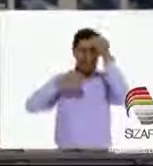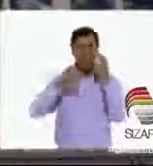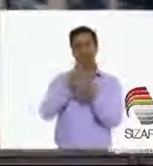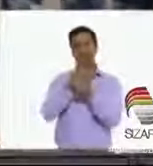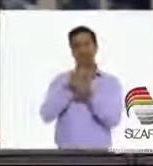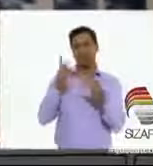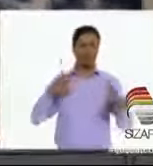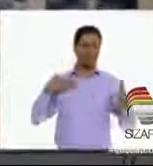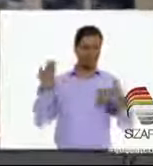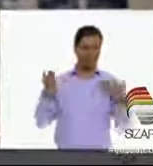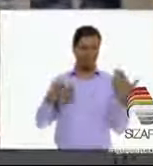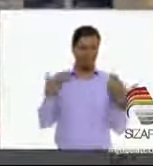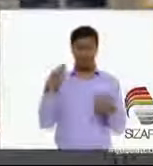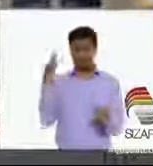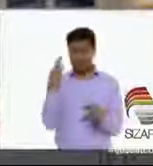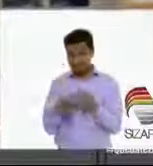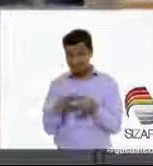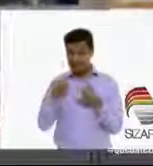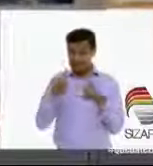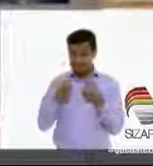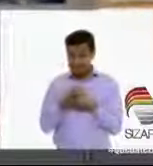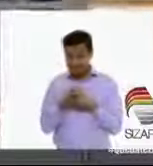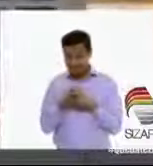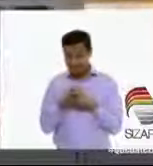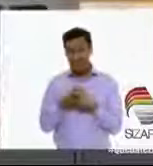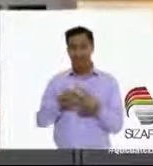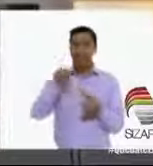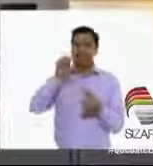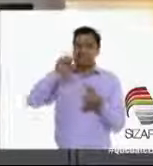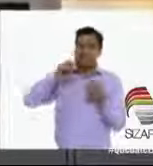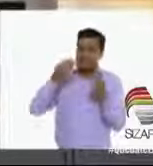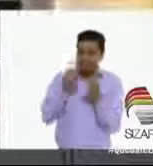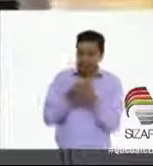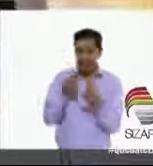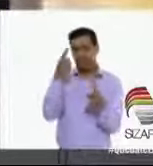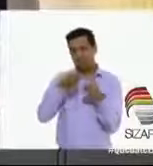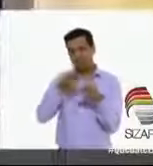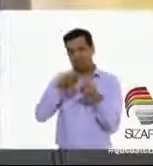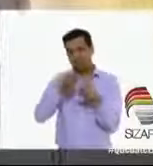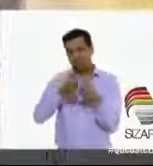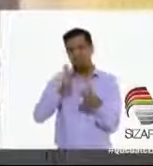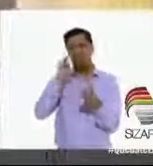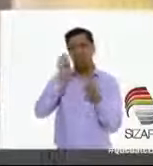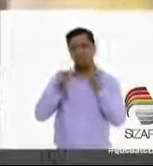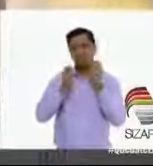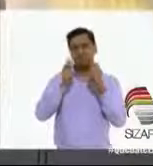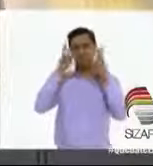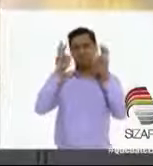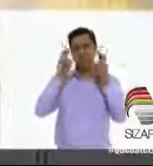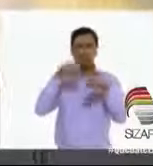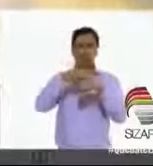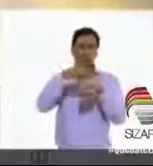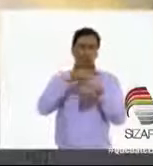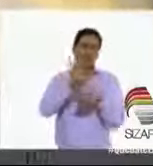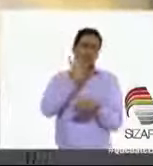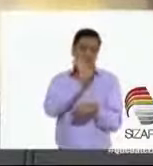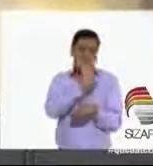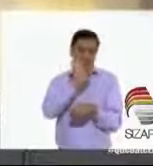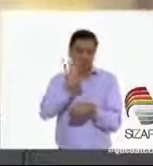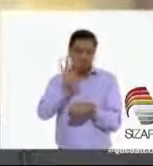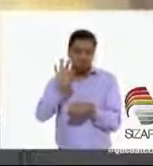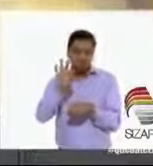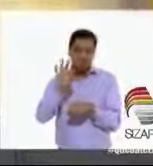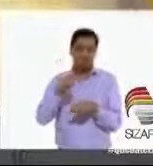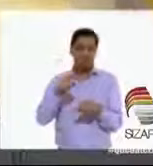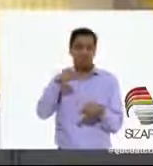diversión. ¿Ya están listos para comenzar? En la clase de matemáticas del día de hoy trabajaremos con los números decimales. Seguro